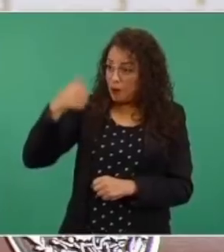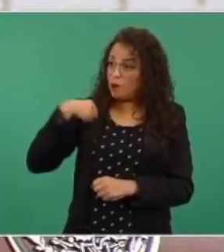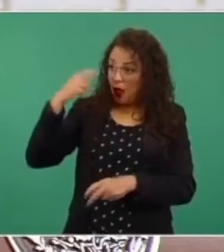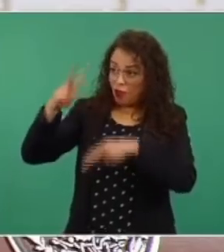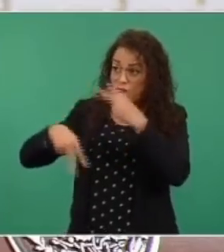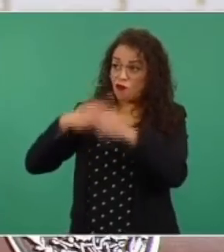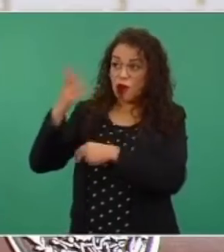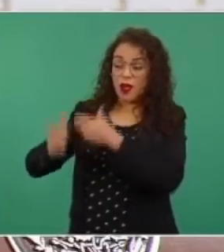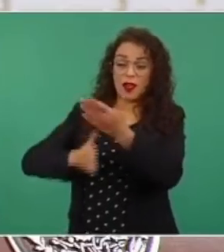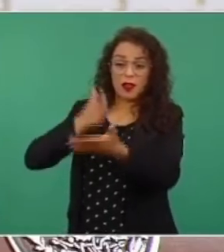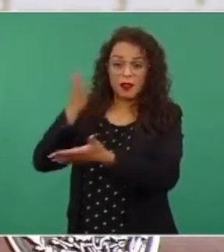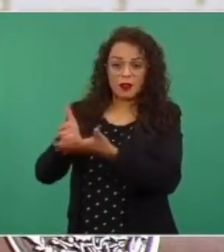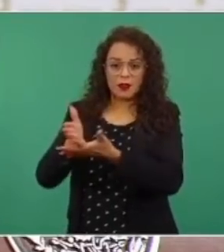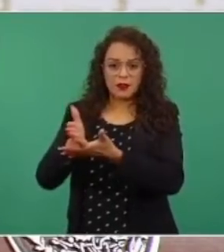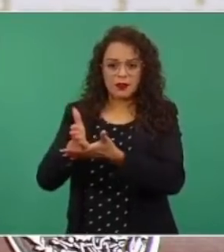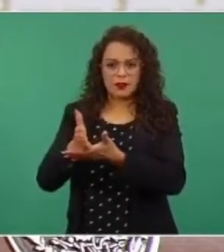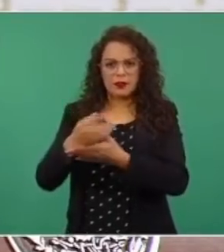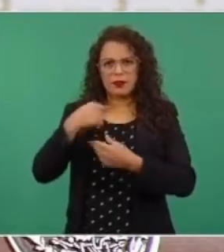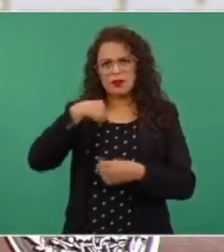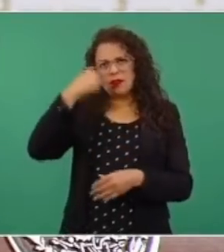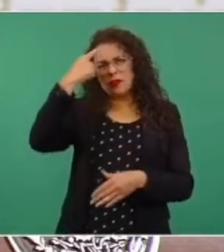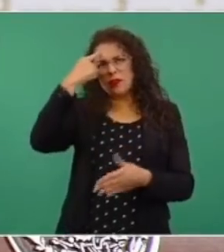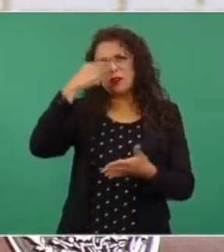fue en